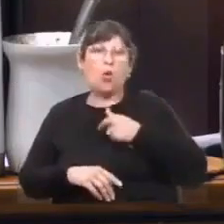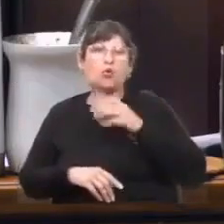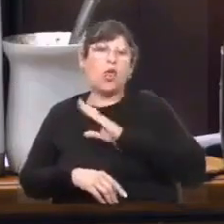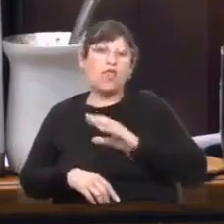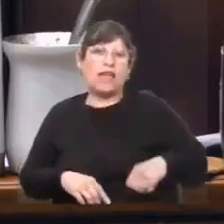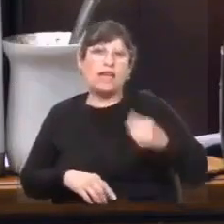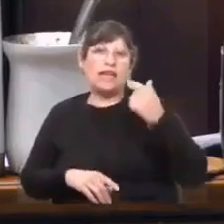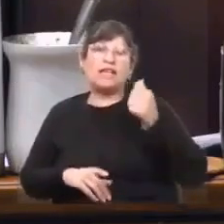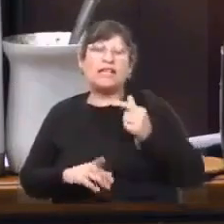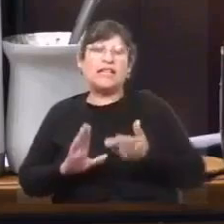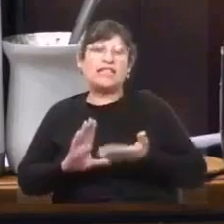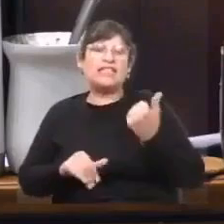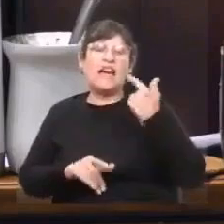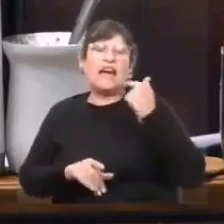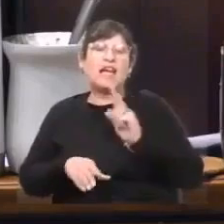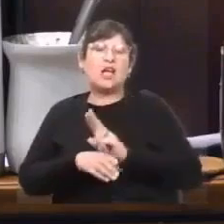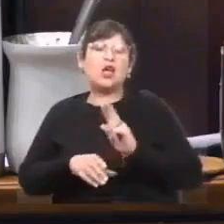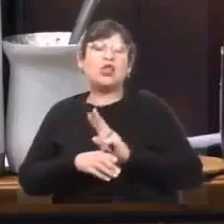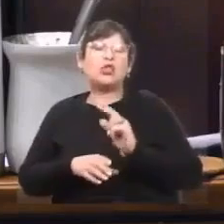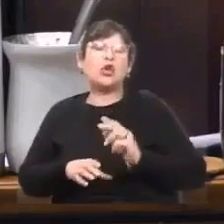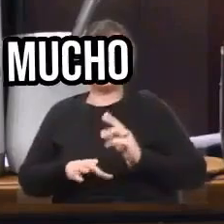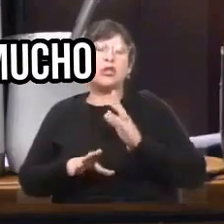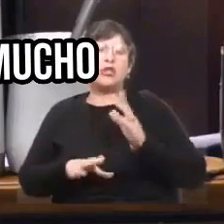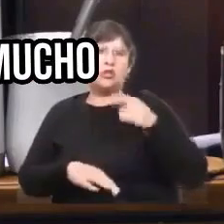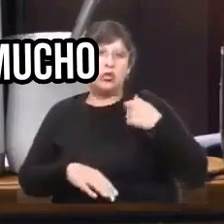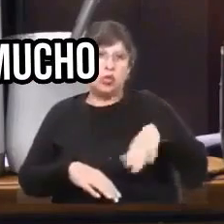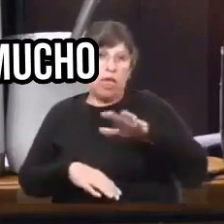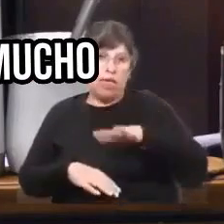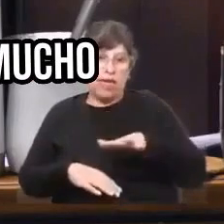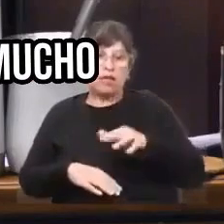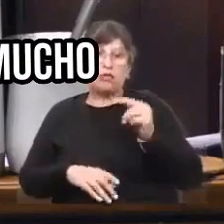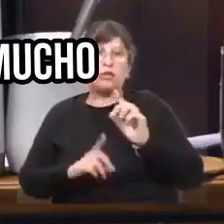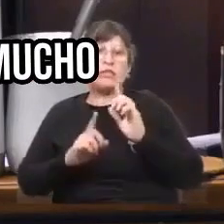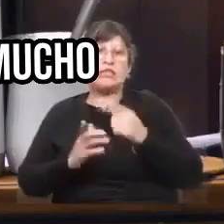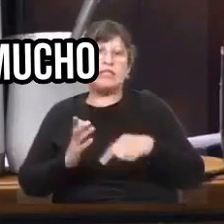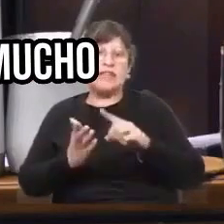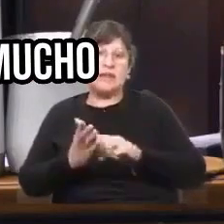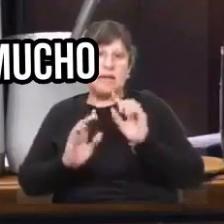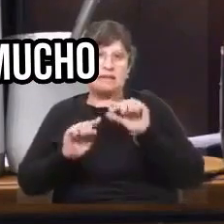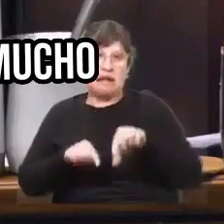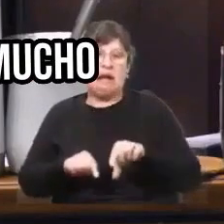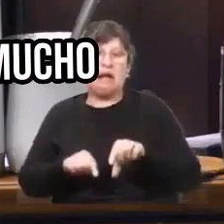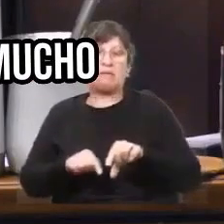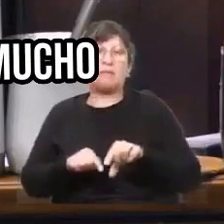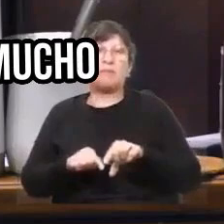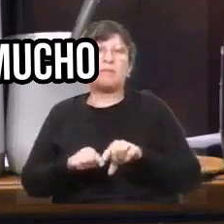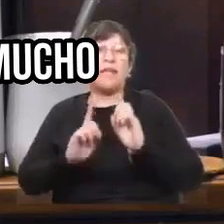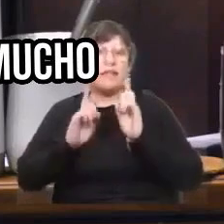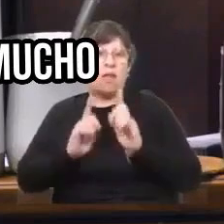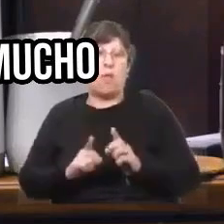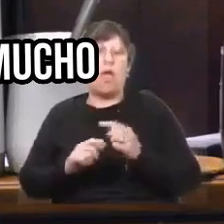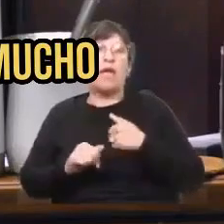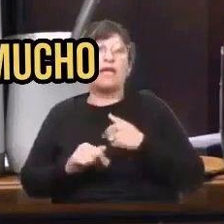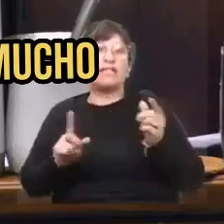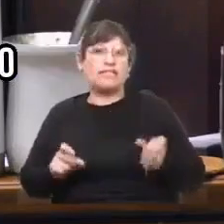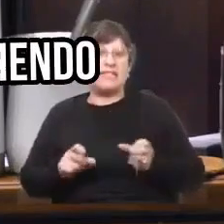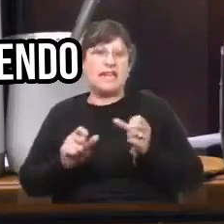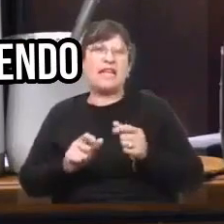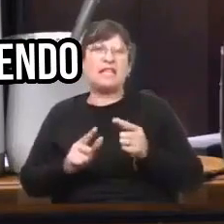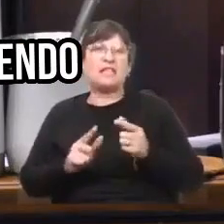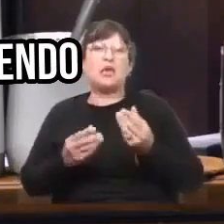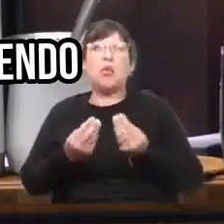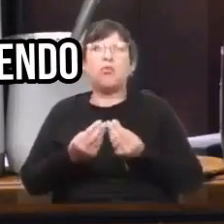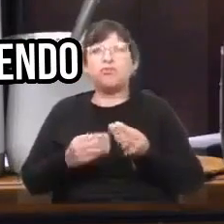control ciudadano y además acá Este también se hizo mucho